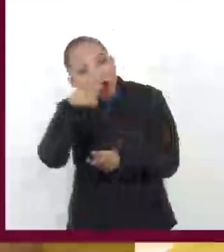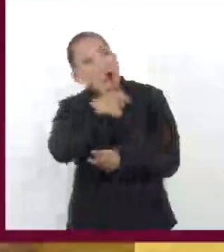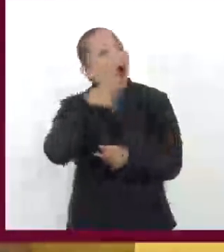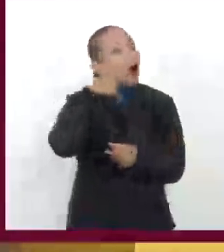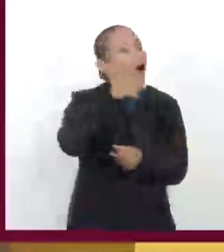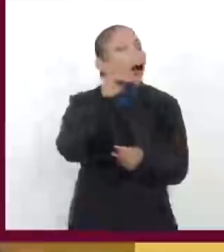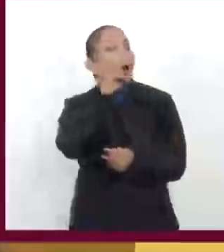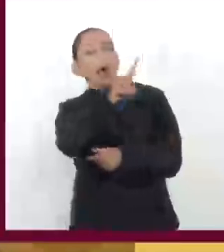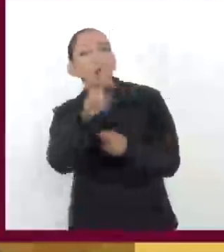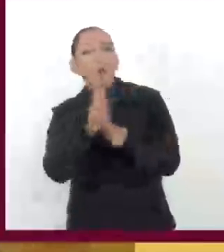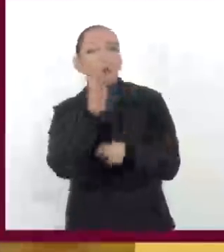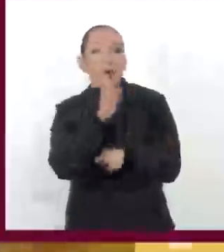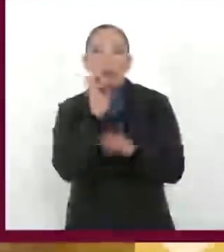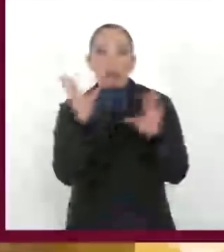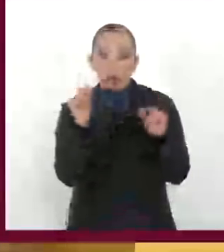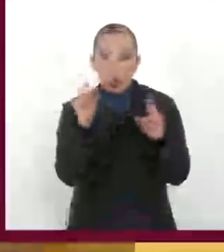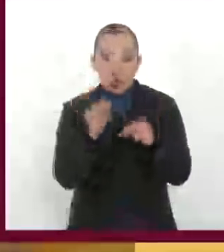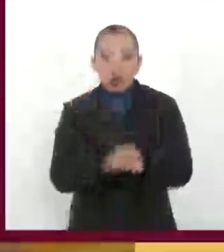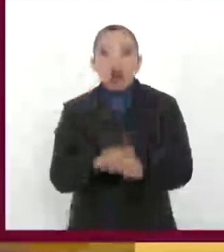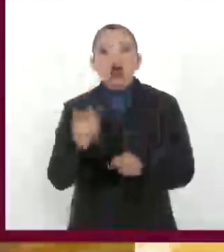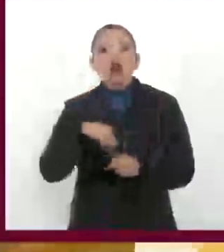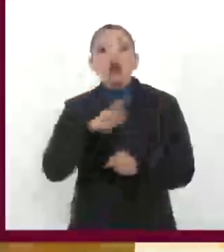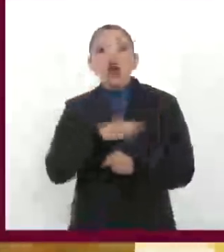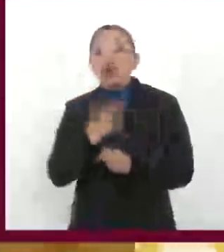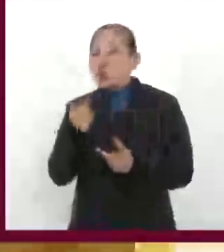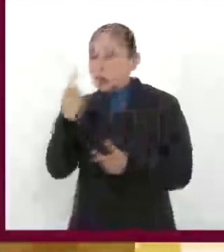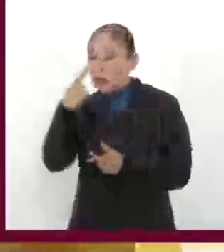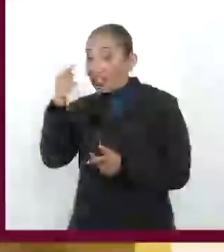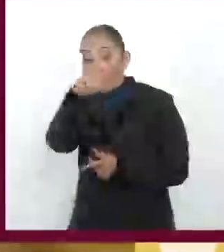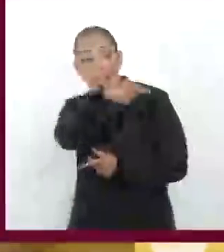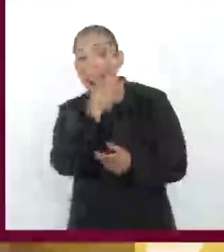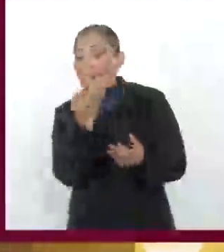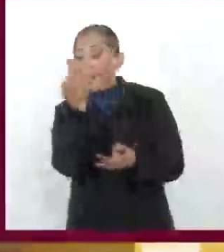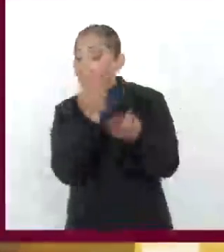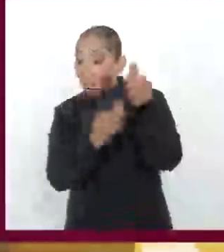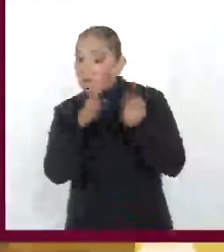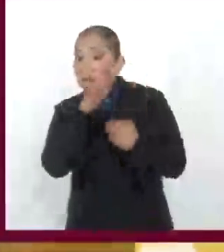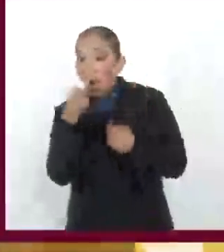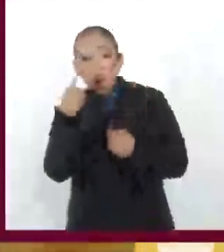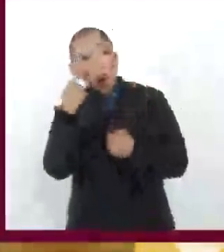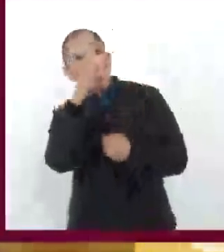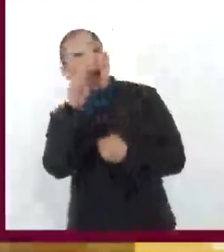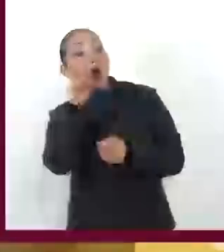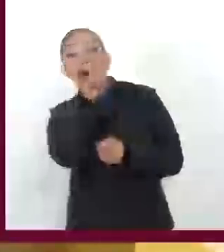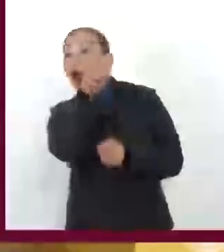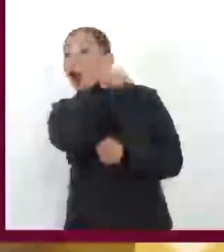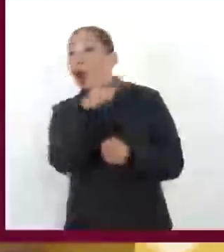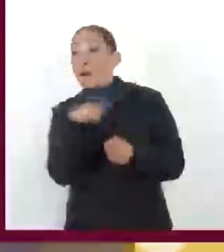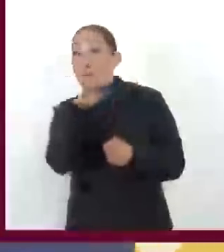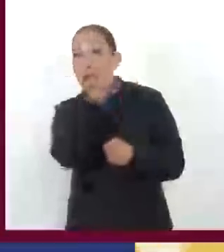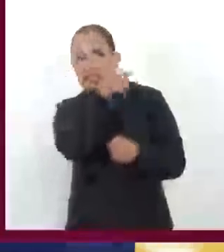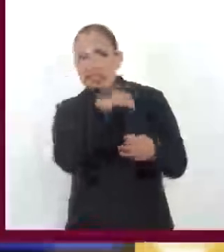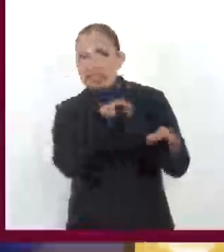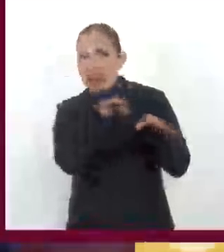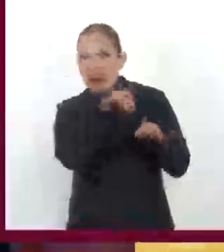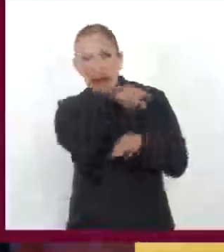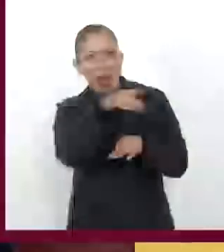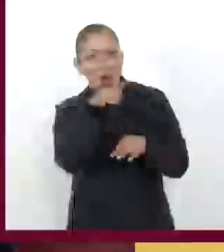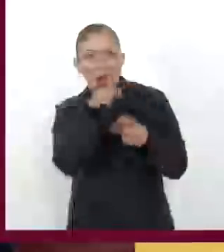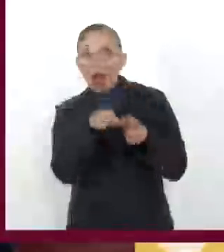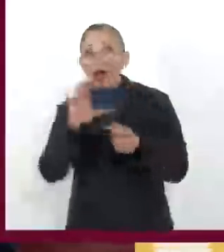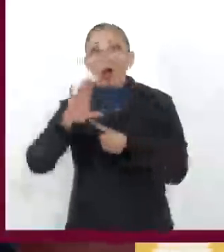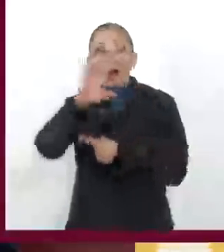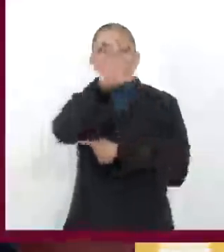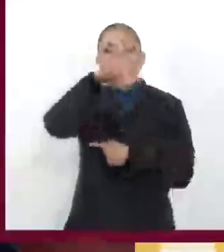investigadores o inspectores para encontrar las pruebas. Más bien vamos a dar la información que tengamos y son estas autoridades como